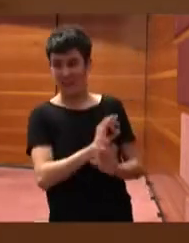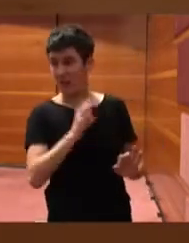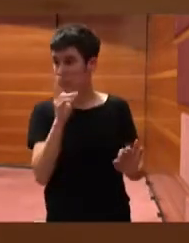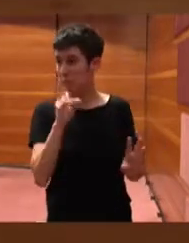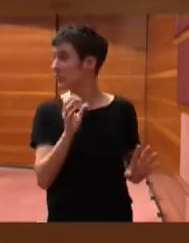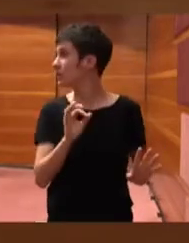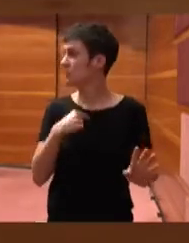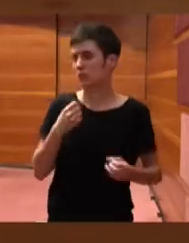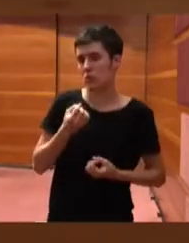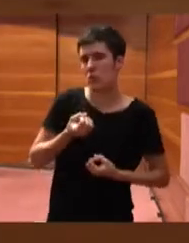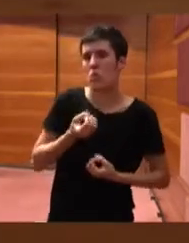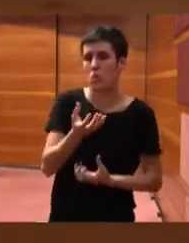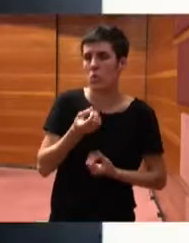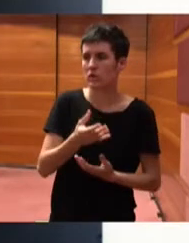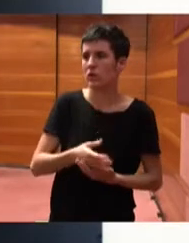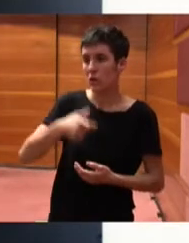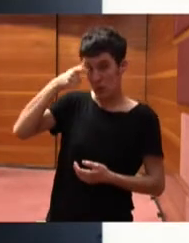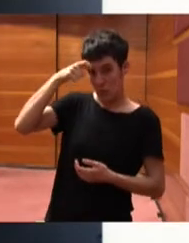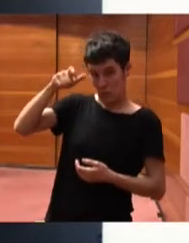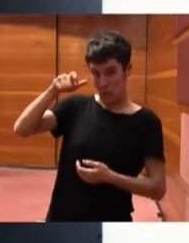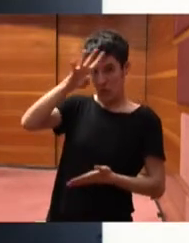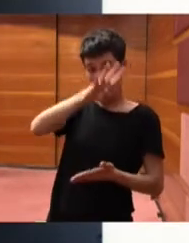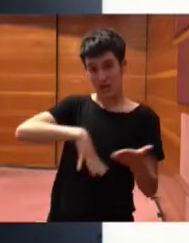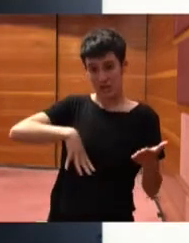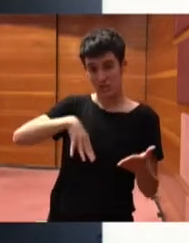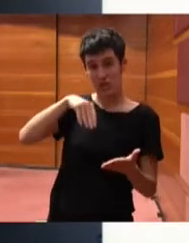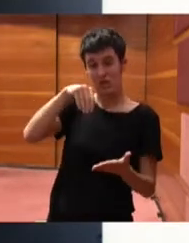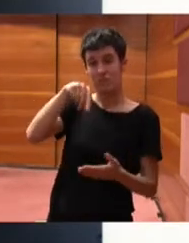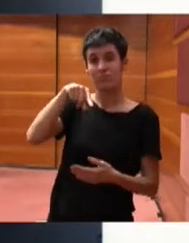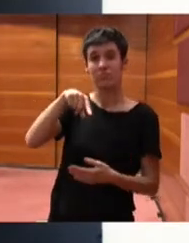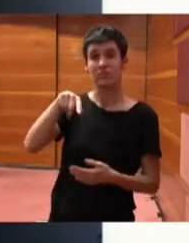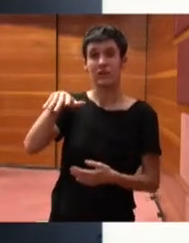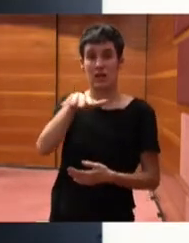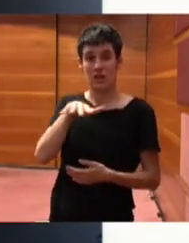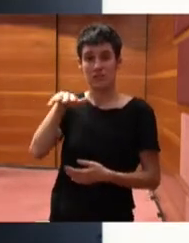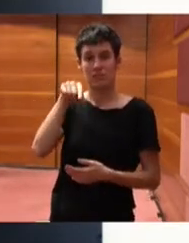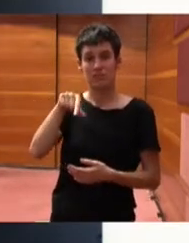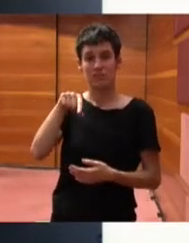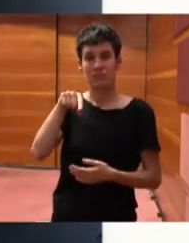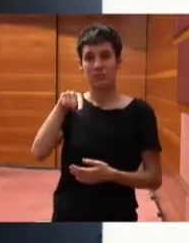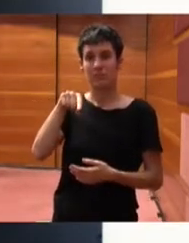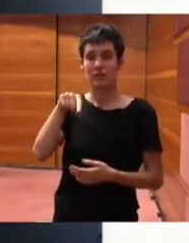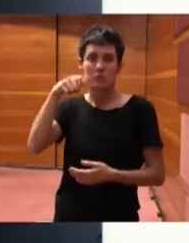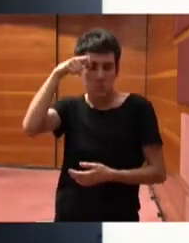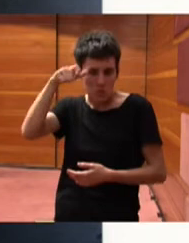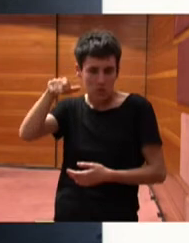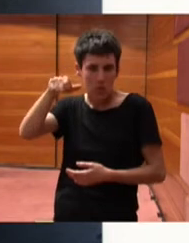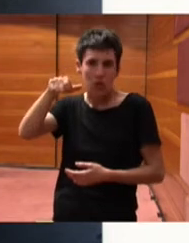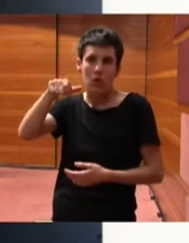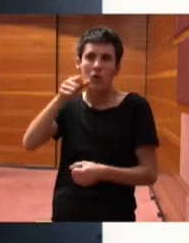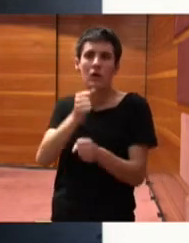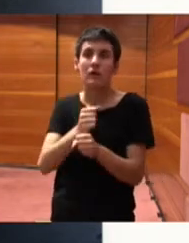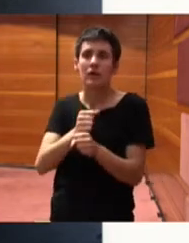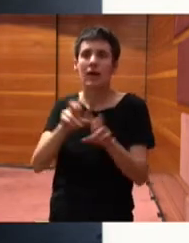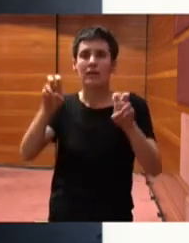cuento lo que es. En un pueblo de Cataluña se llama Manlleu, cerca de Vic, la plana de Vic, que es un pueblo que trabaja mucho en contexto